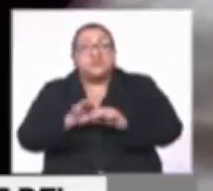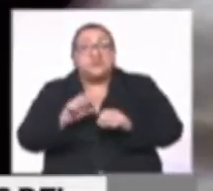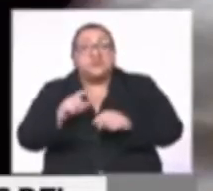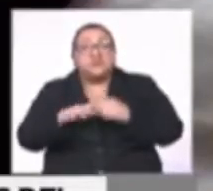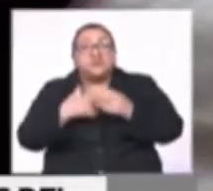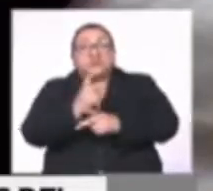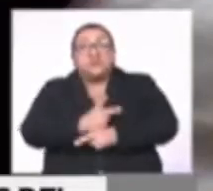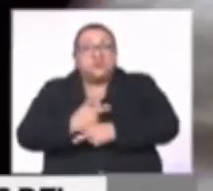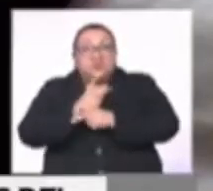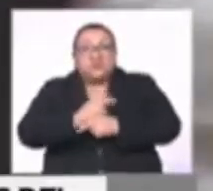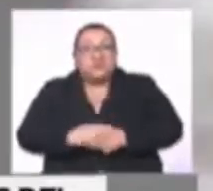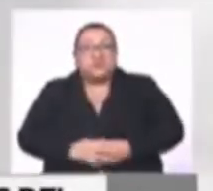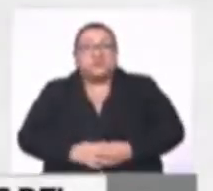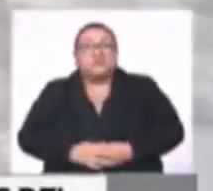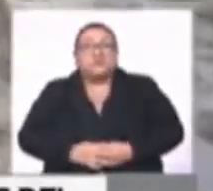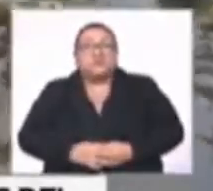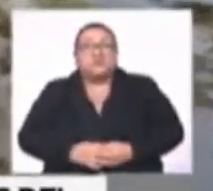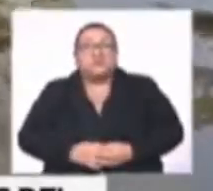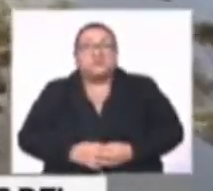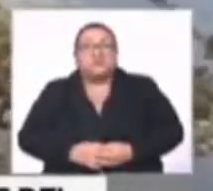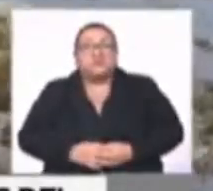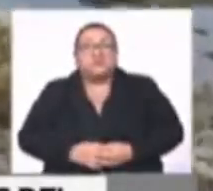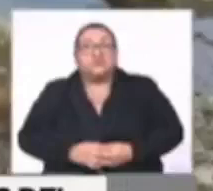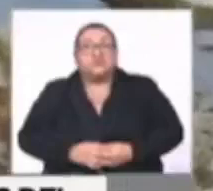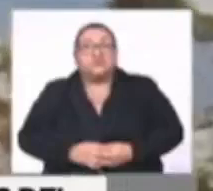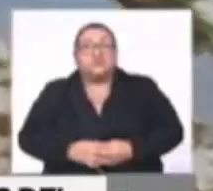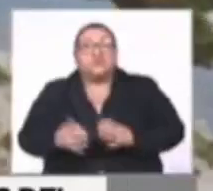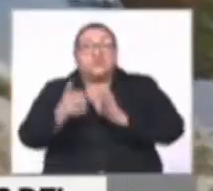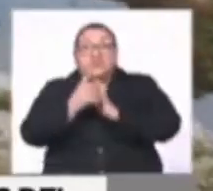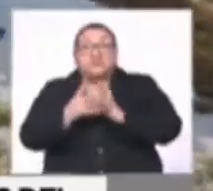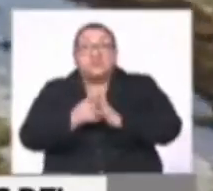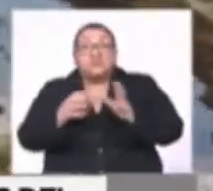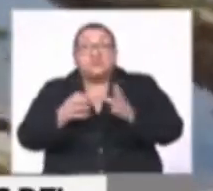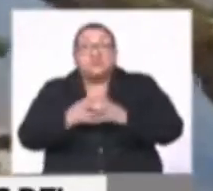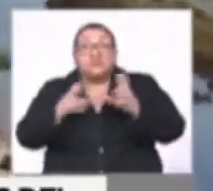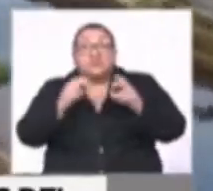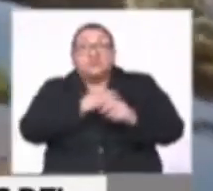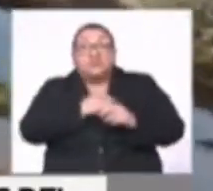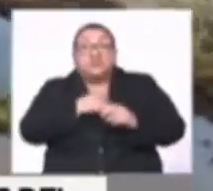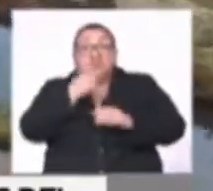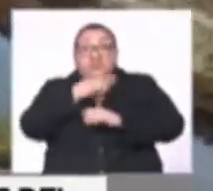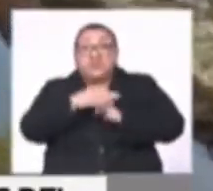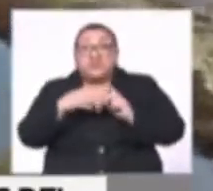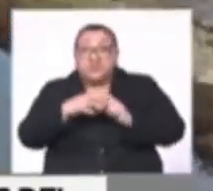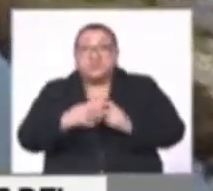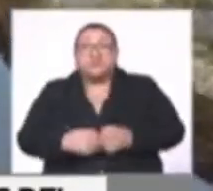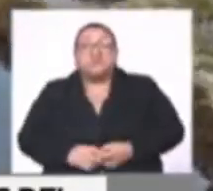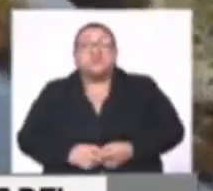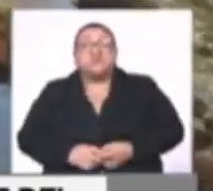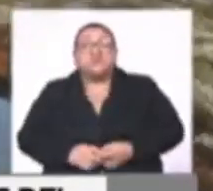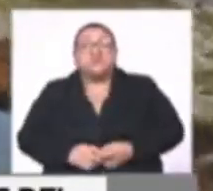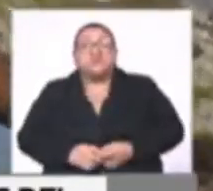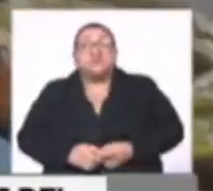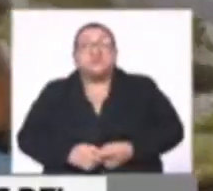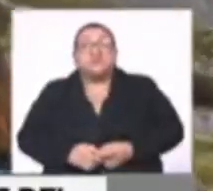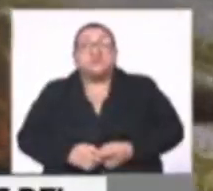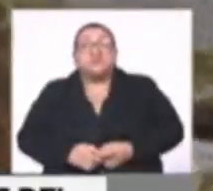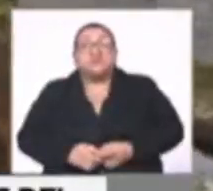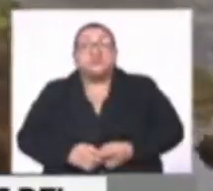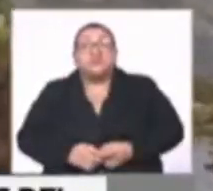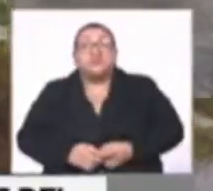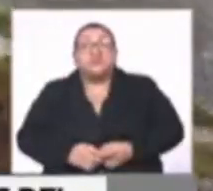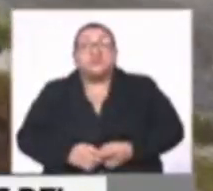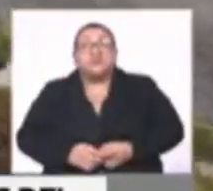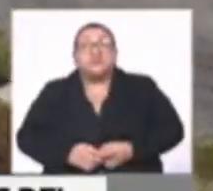cuidado de nuestros recursos naturales. Según el dictamen aprobado, el Ministerio del Ambiente preside y conduce el Comité Nacional de Humedales y es